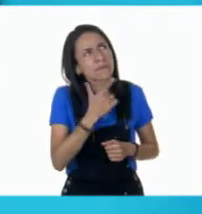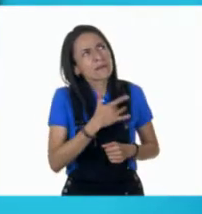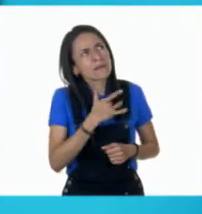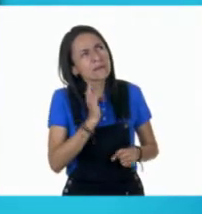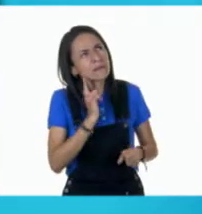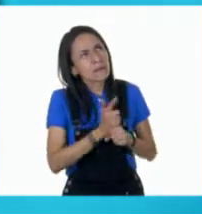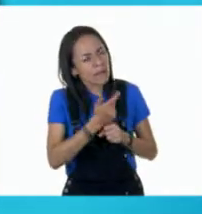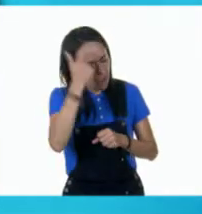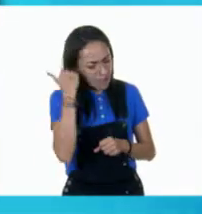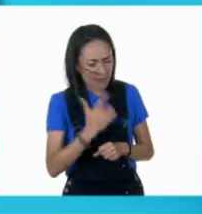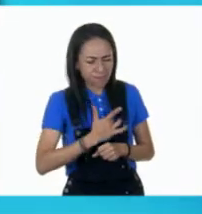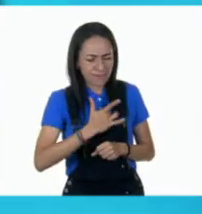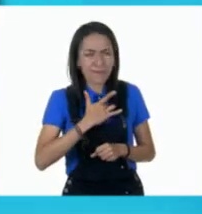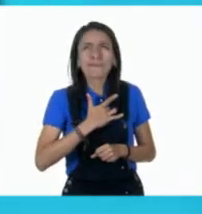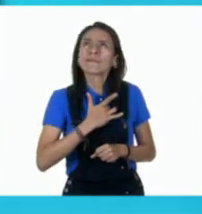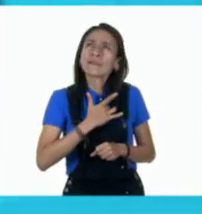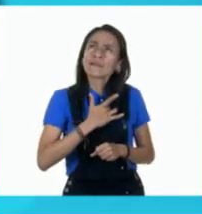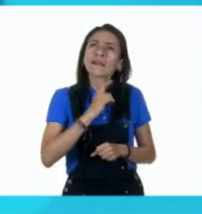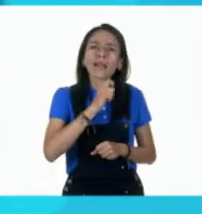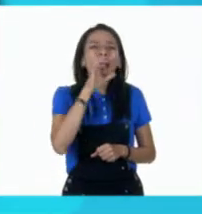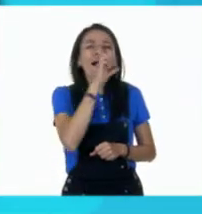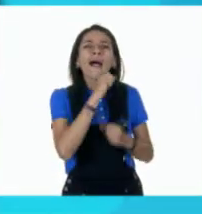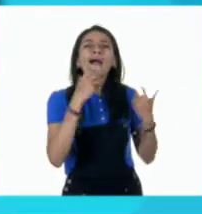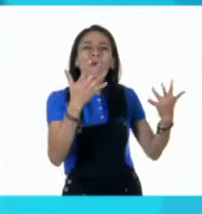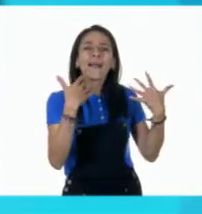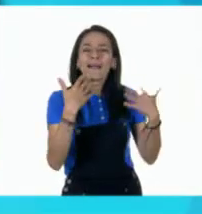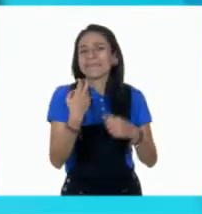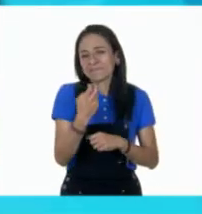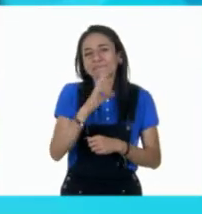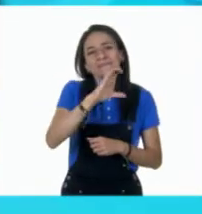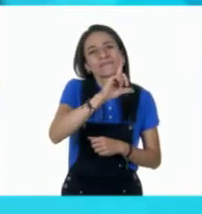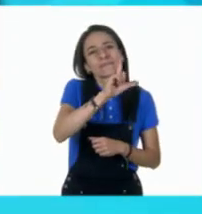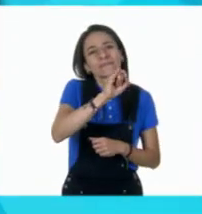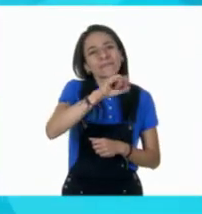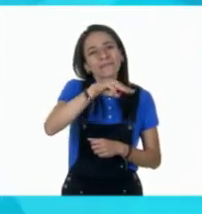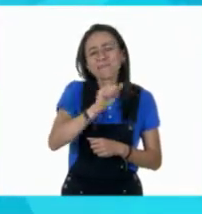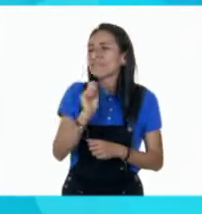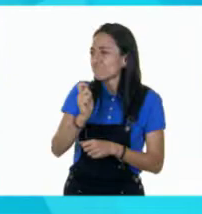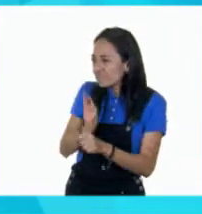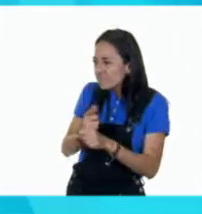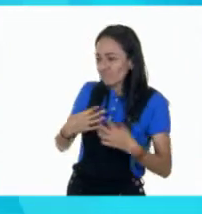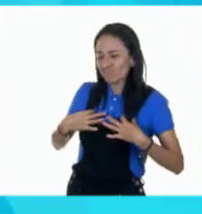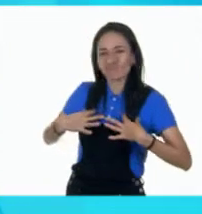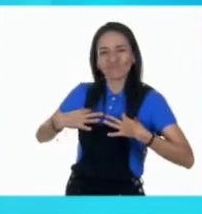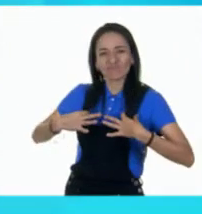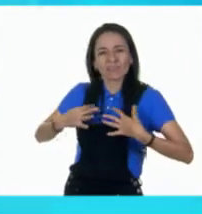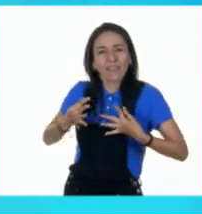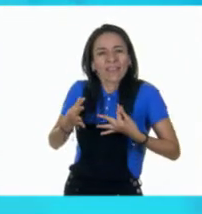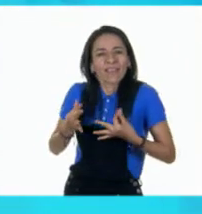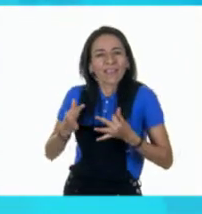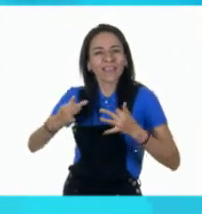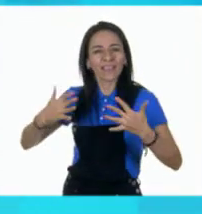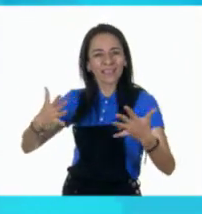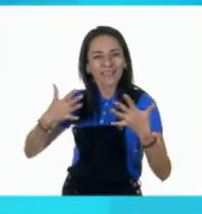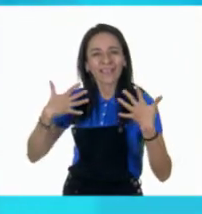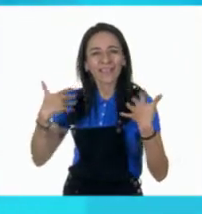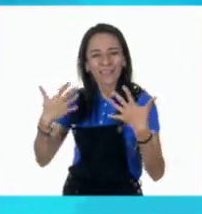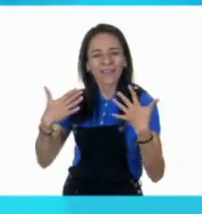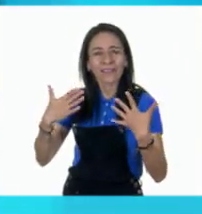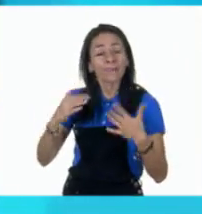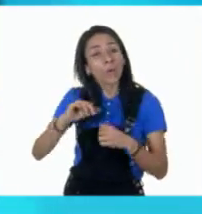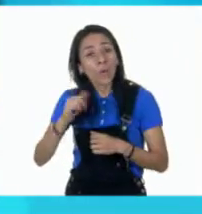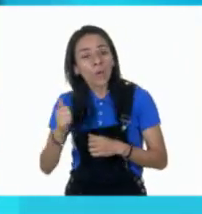menos cálido. Claro, su ropa se les ve bastante cómoda y fresca. Exactamente. ¿Qué tenemos en la otra imagen? Después, a la